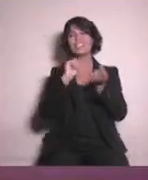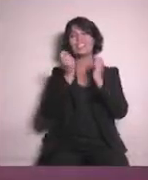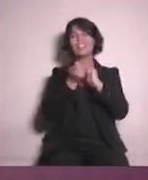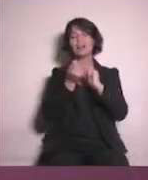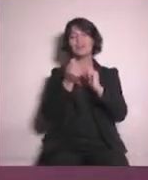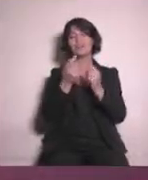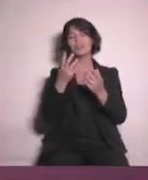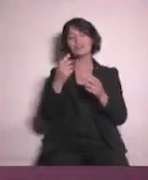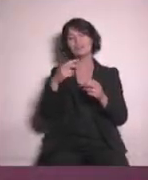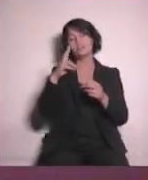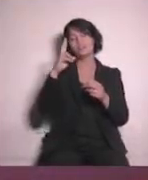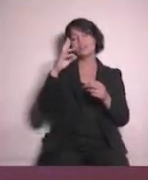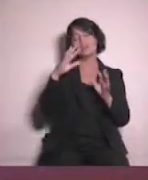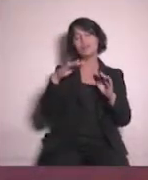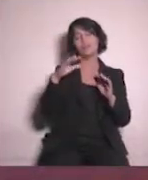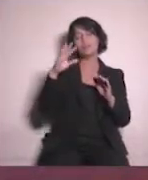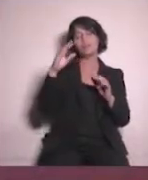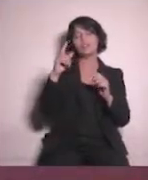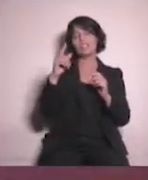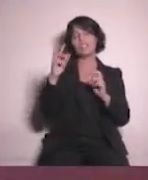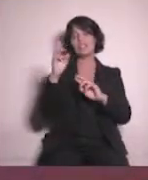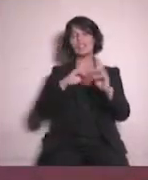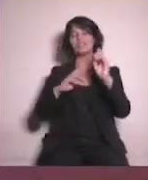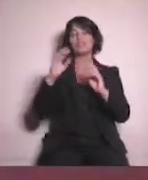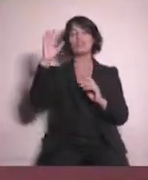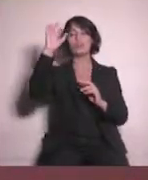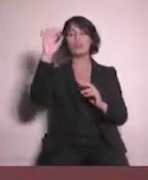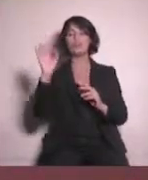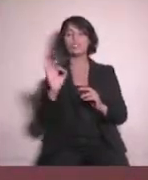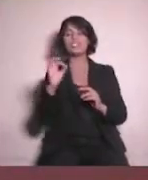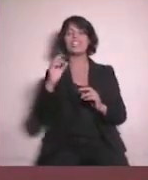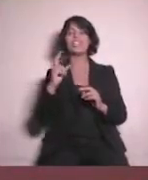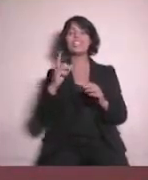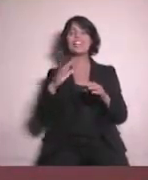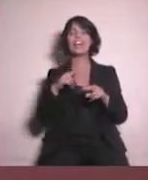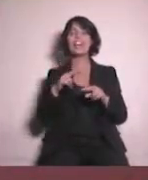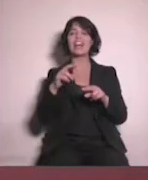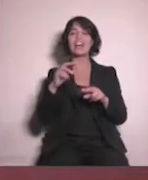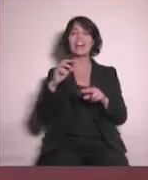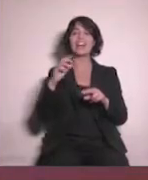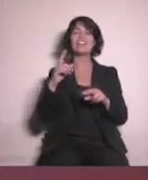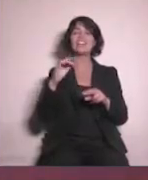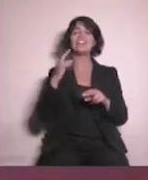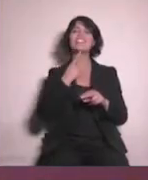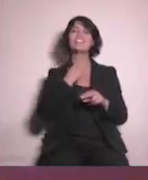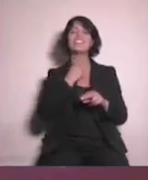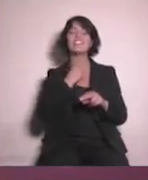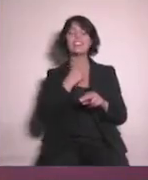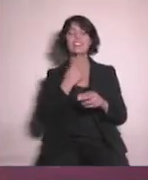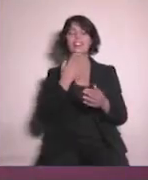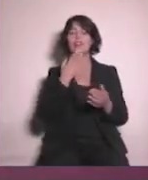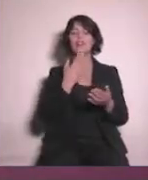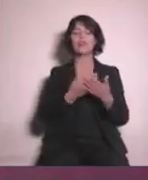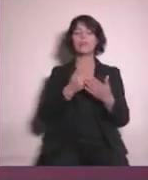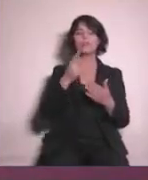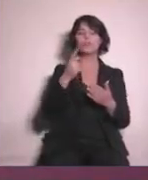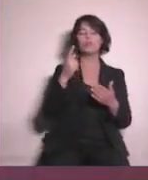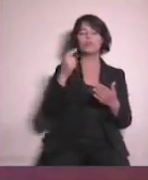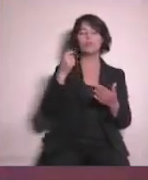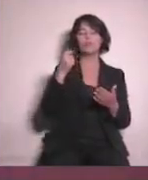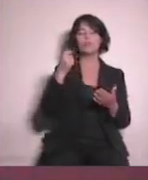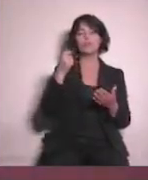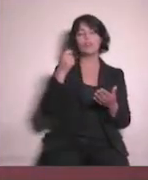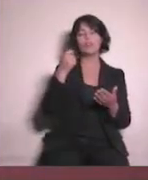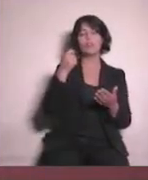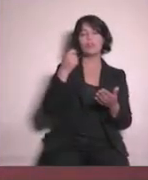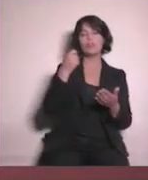fija, a la tasa de interés, perdón. ¿Por qué? Porque un fondo que paga 10 durante toda la vida y la tasa de interés es 10, ese